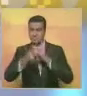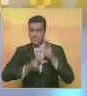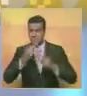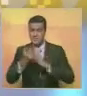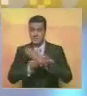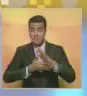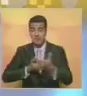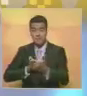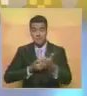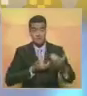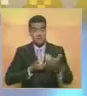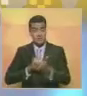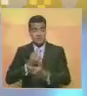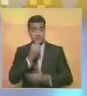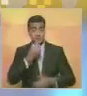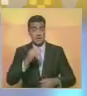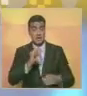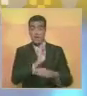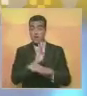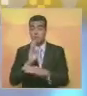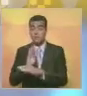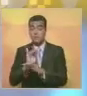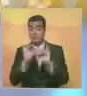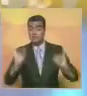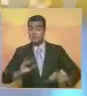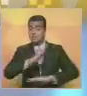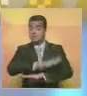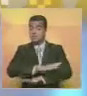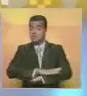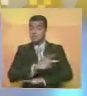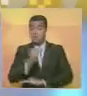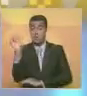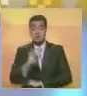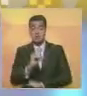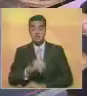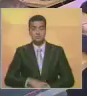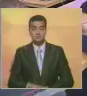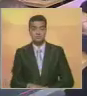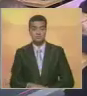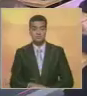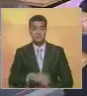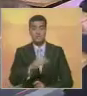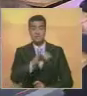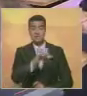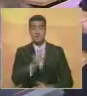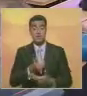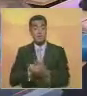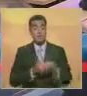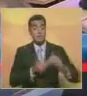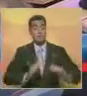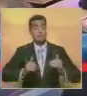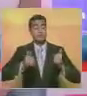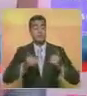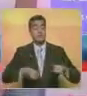los bomberos. Asegura que el cuerpo bomberil es una institución disciplinada que no acepta manipulaciones. Delía se reunió con los bomberos para buscar una